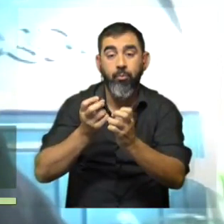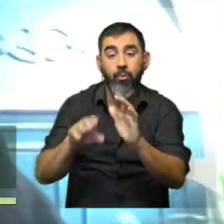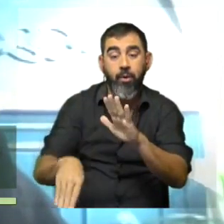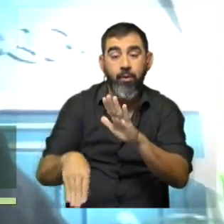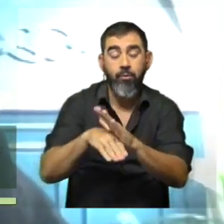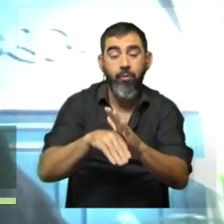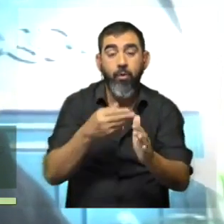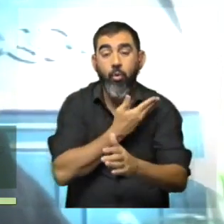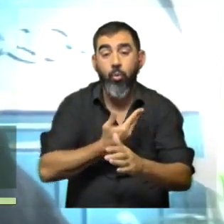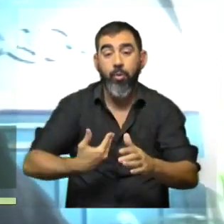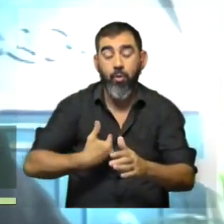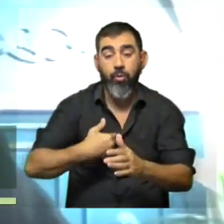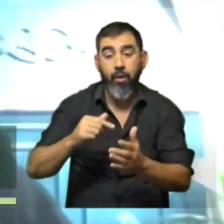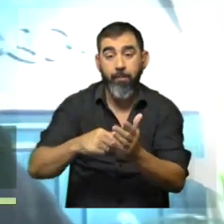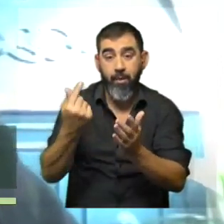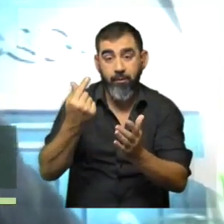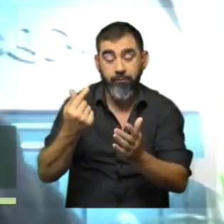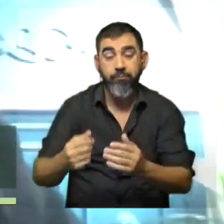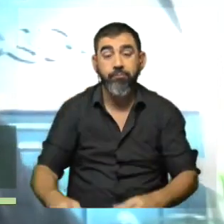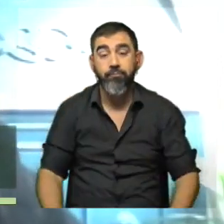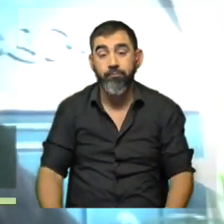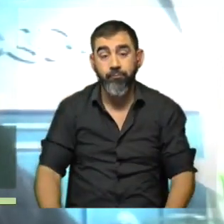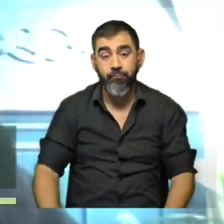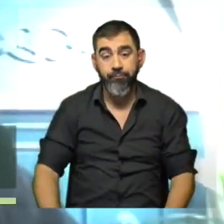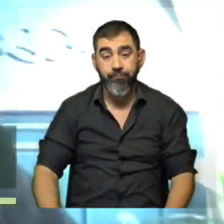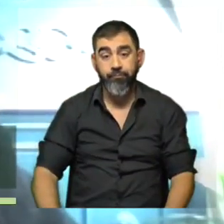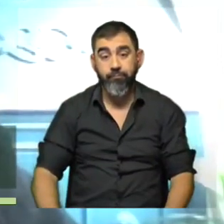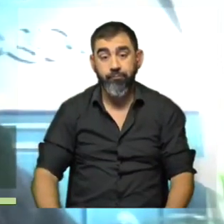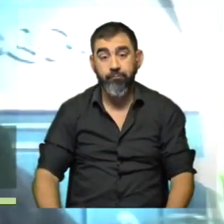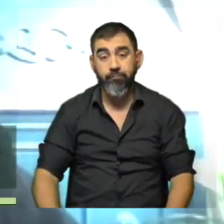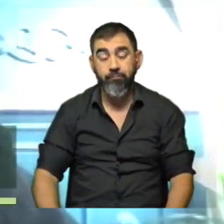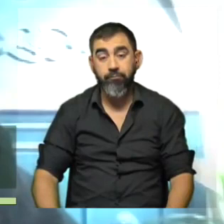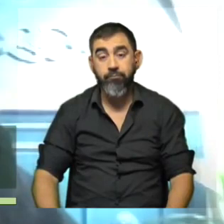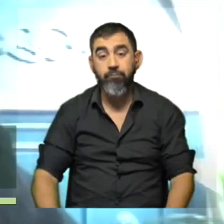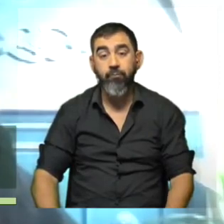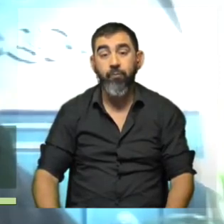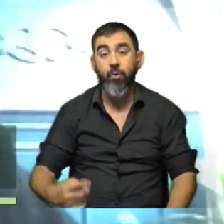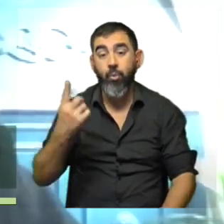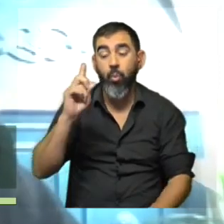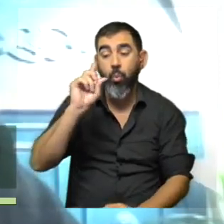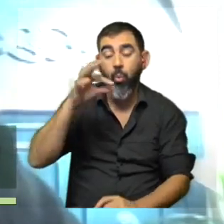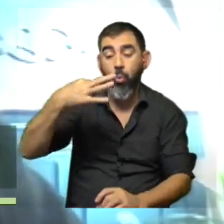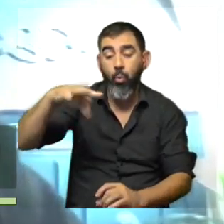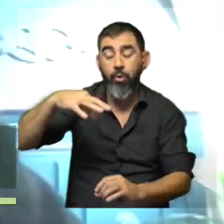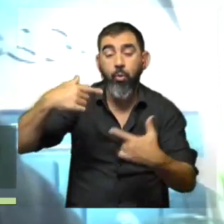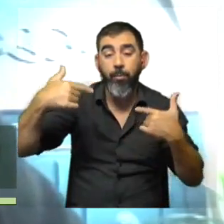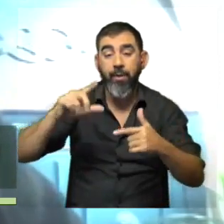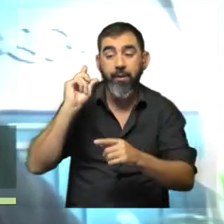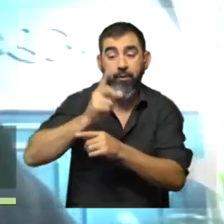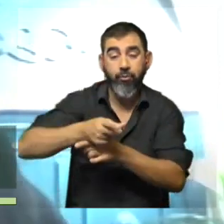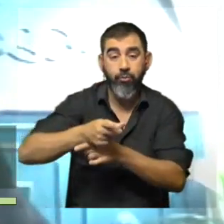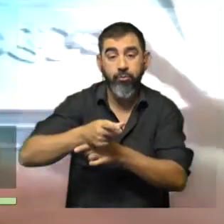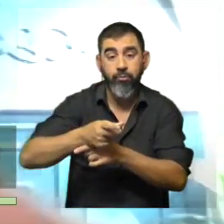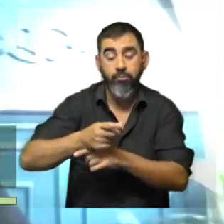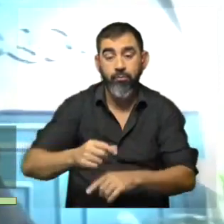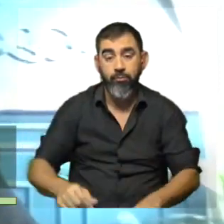del gobernador del Distrito Federal porque fue una una medida única de un único ministro y tiene que